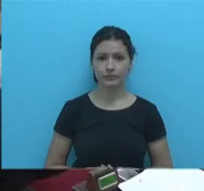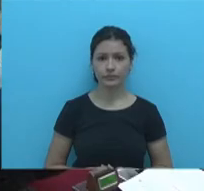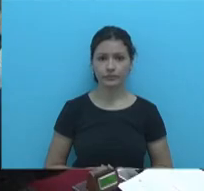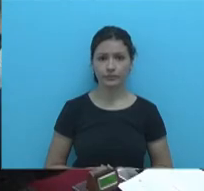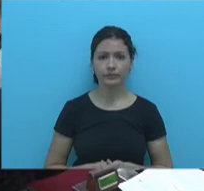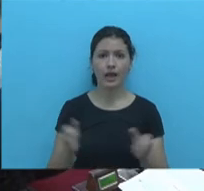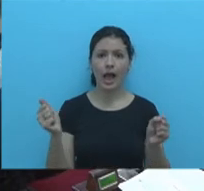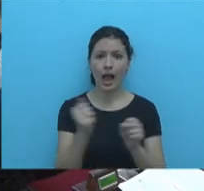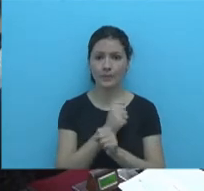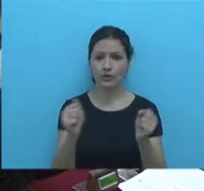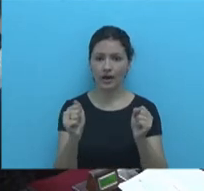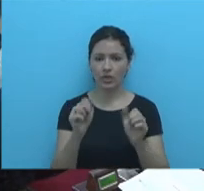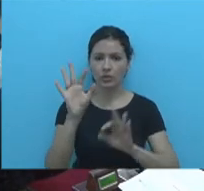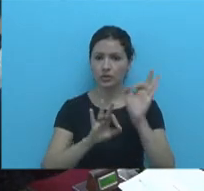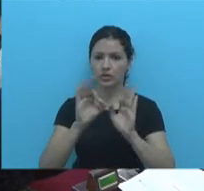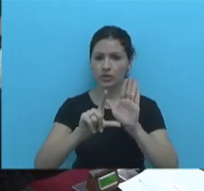Aprobado en general.